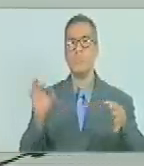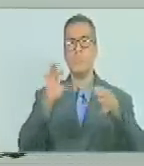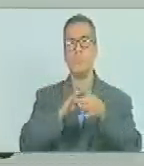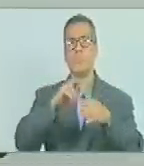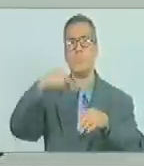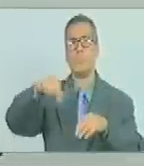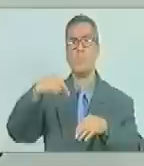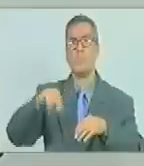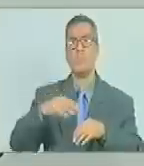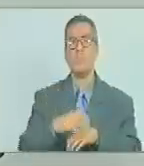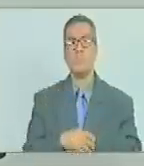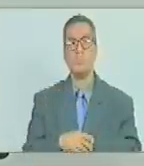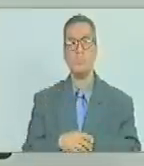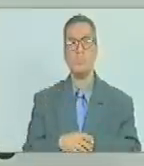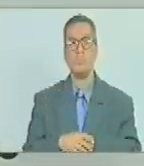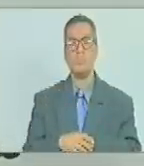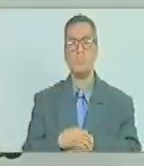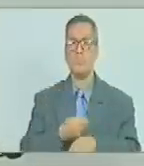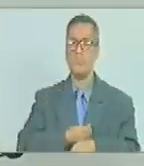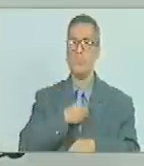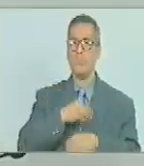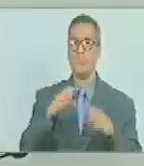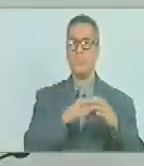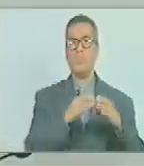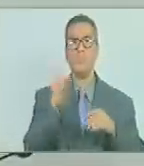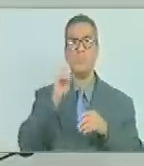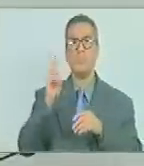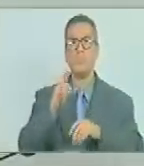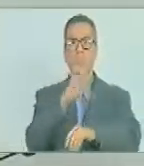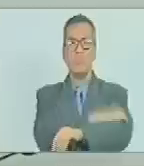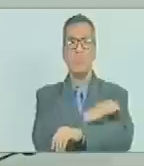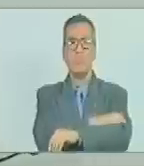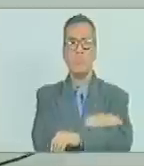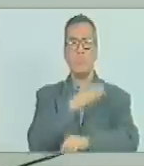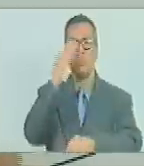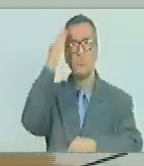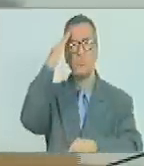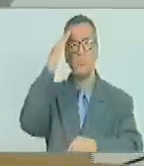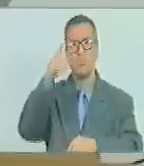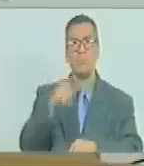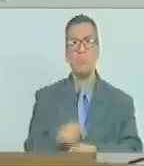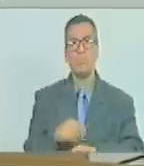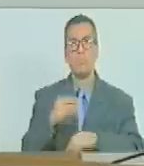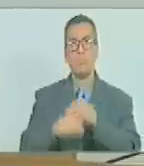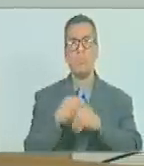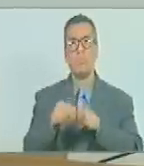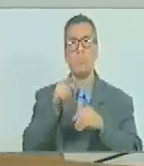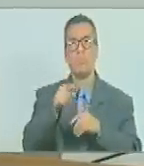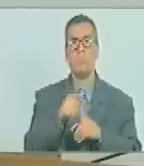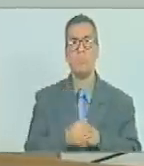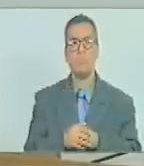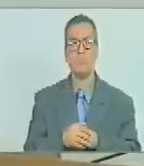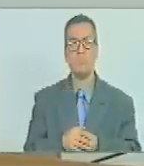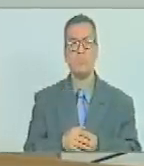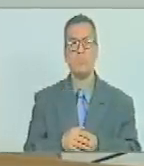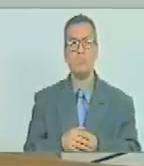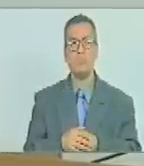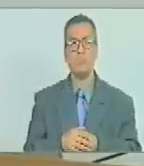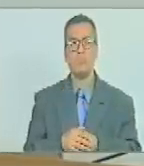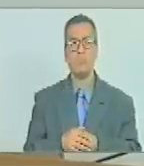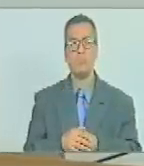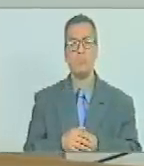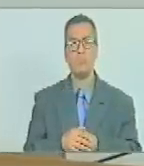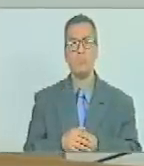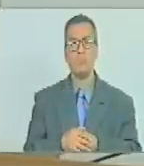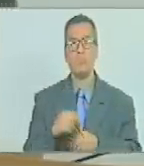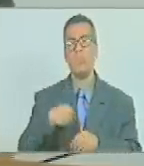nacional. Pues dudo que algún grupo venezolano opositor en sus cabales reivindique esa barbaridad.